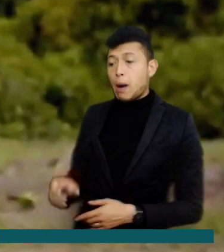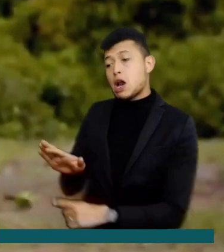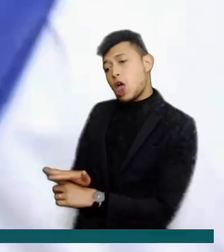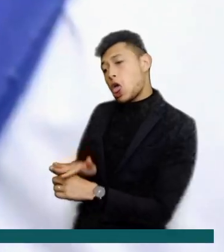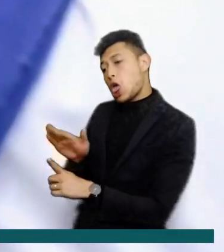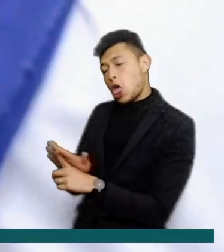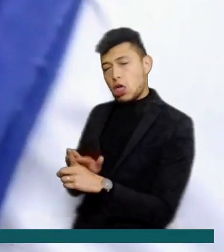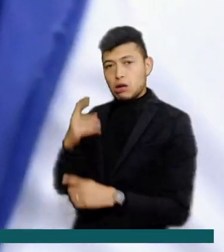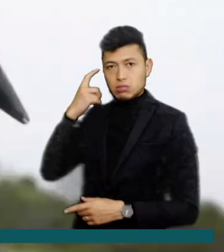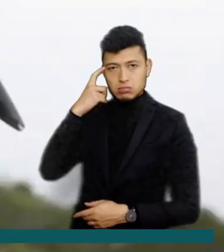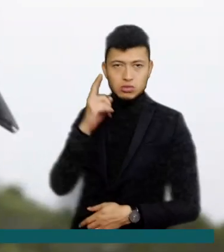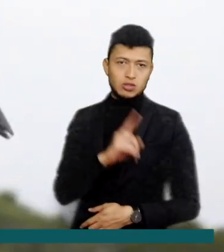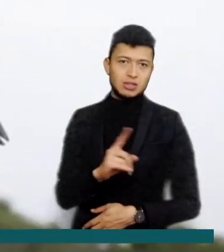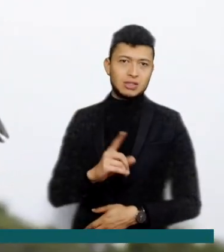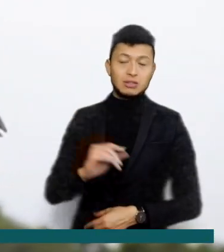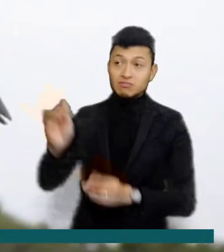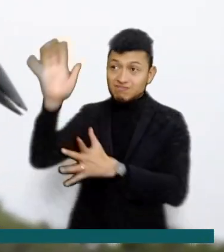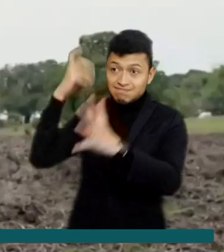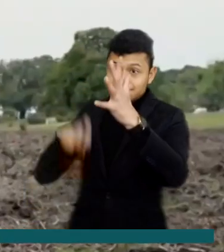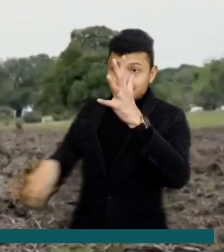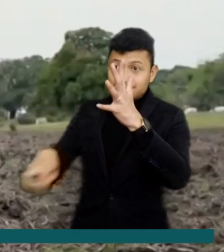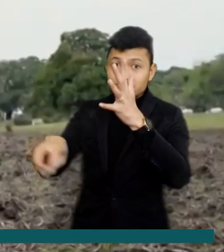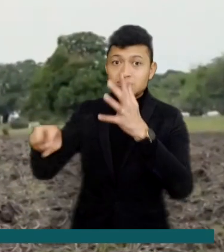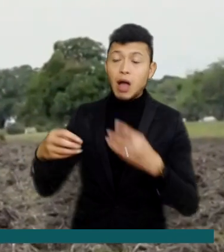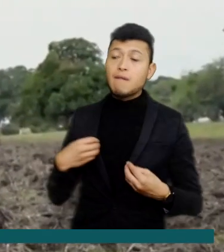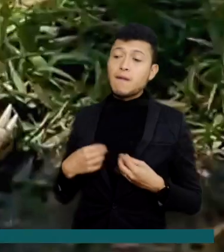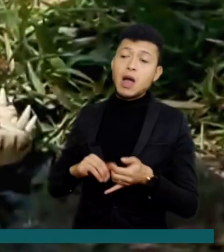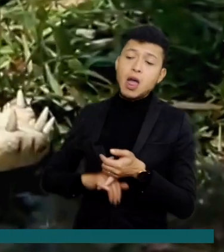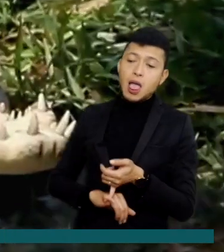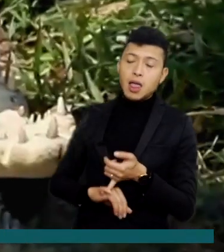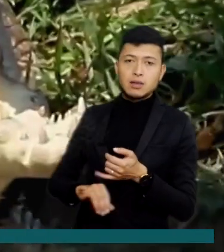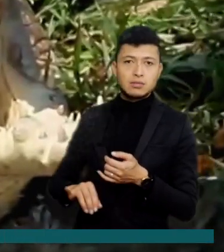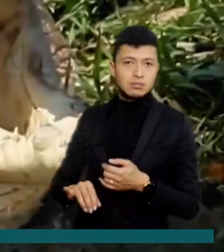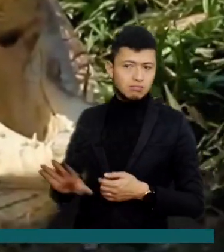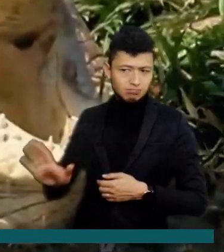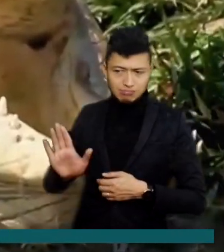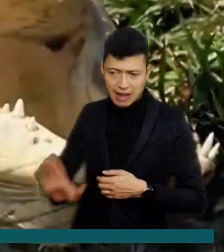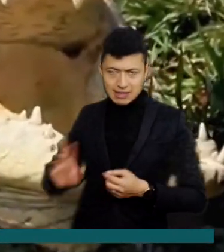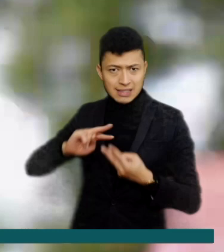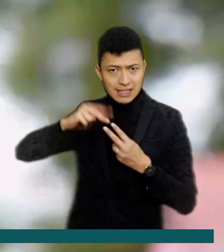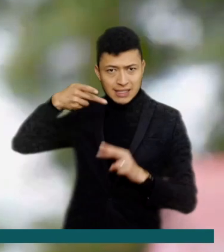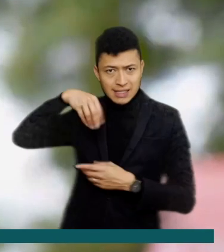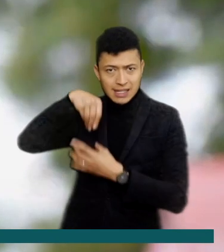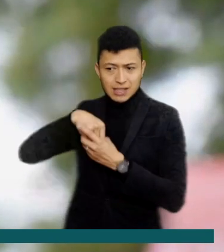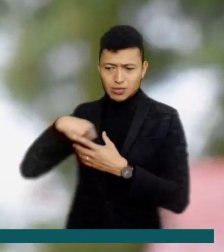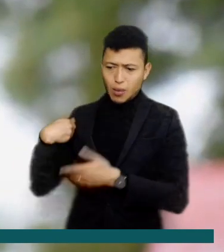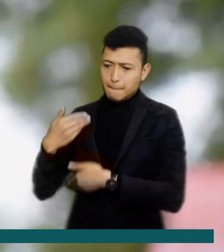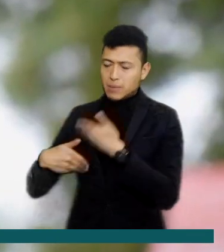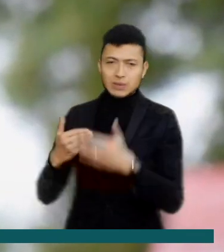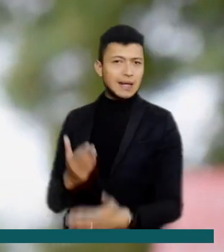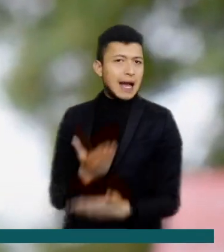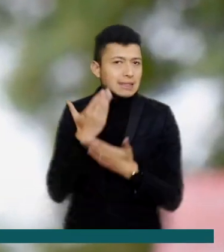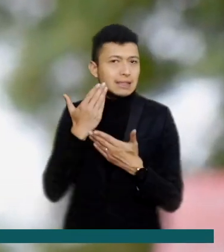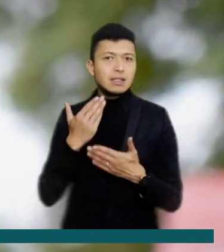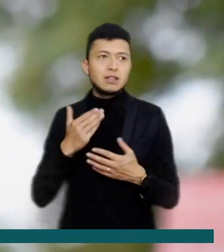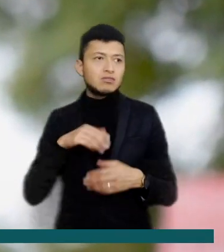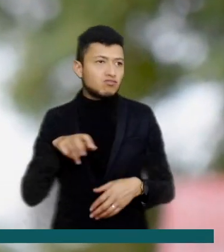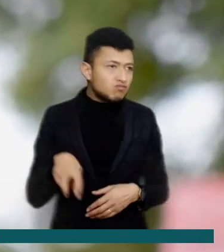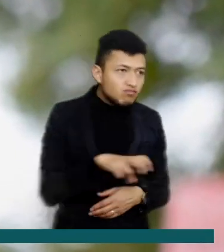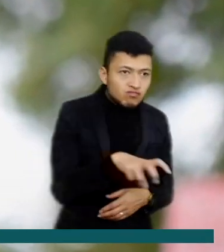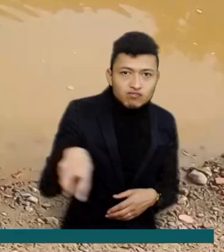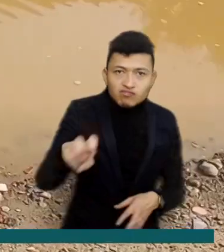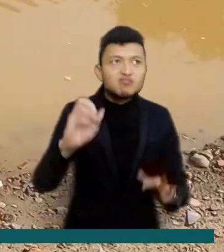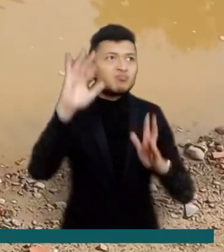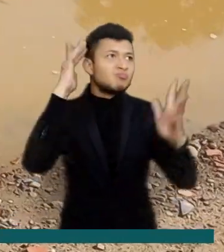humano y creer que un animal de la fauna silvestre no es capaz de vivir sin nosotros. Su material genético trae ese proceso instintivo de